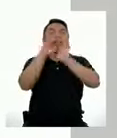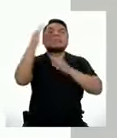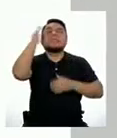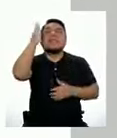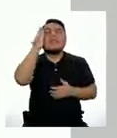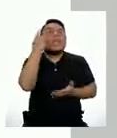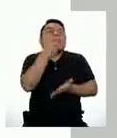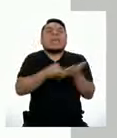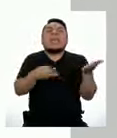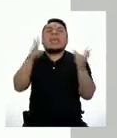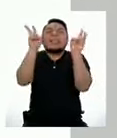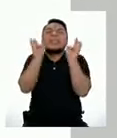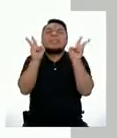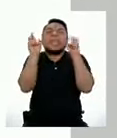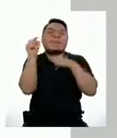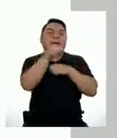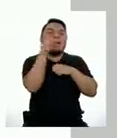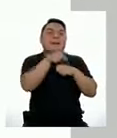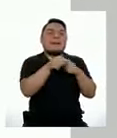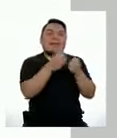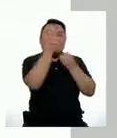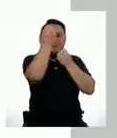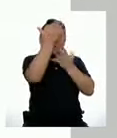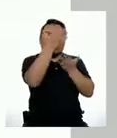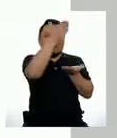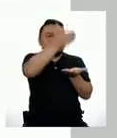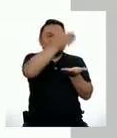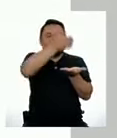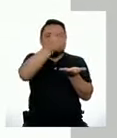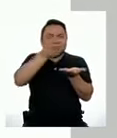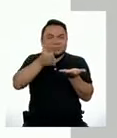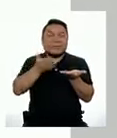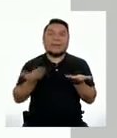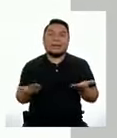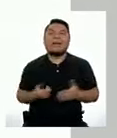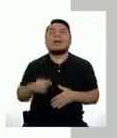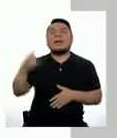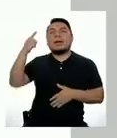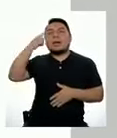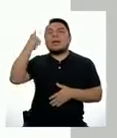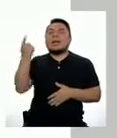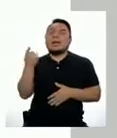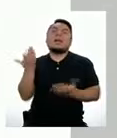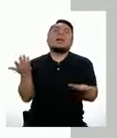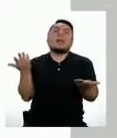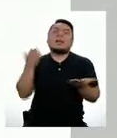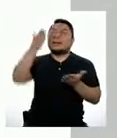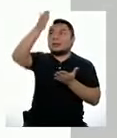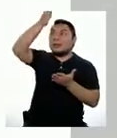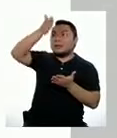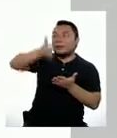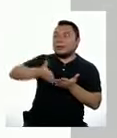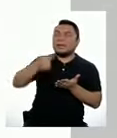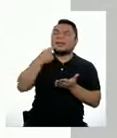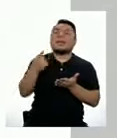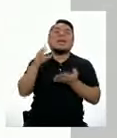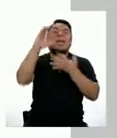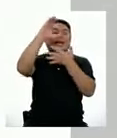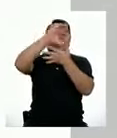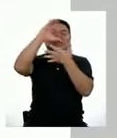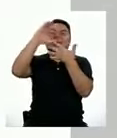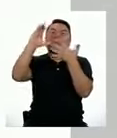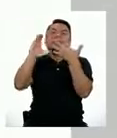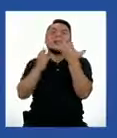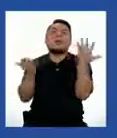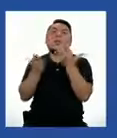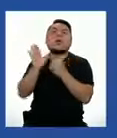sobre qué tema está tratando el gráfico y qué variables están representadas, es decir, qué características